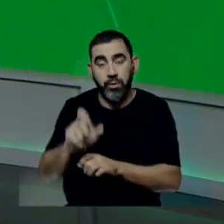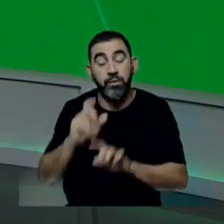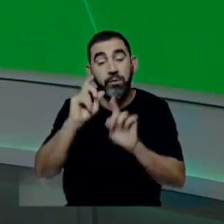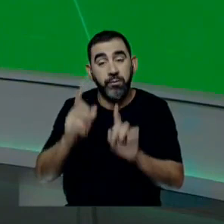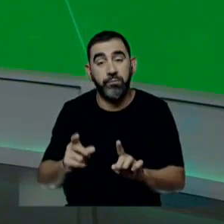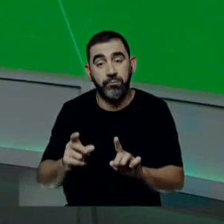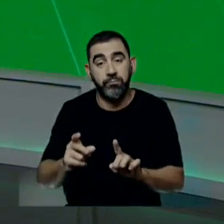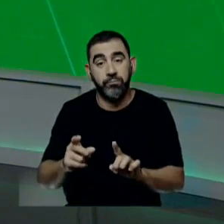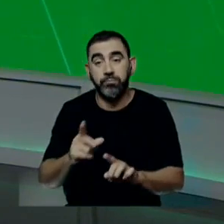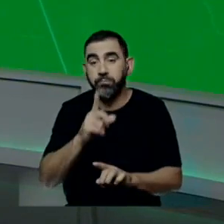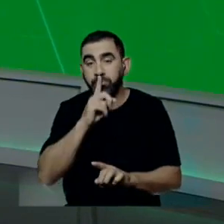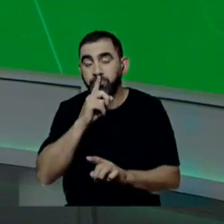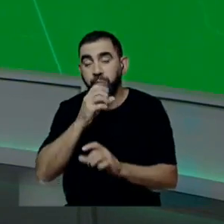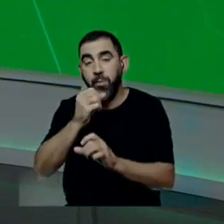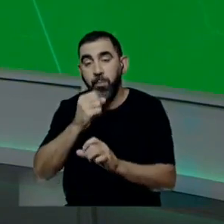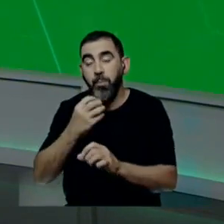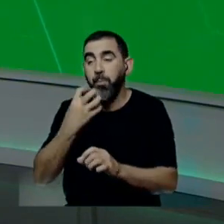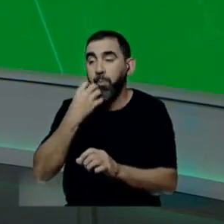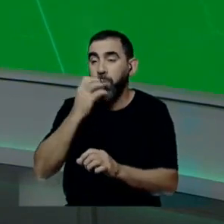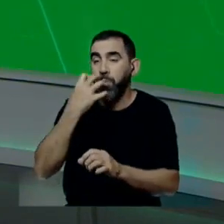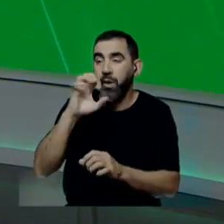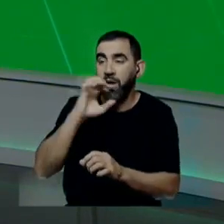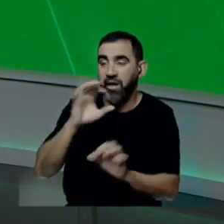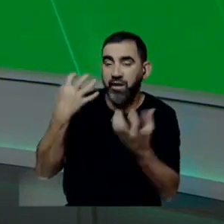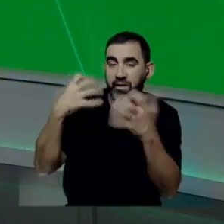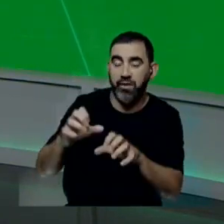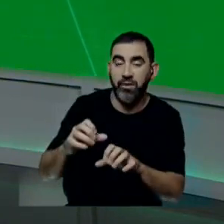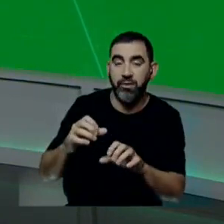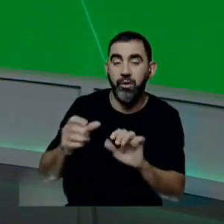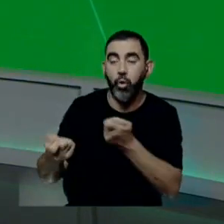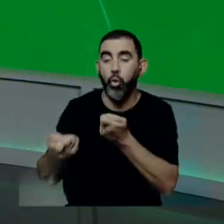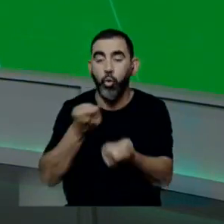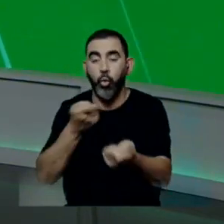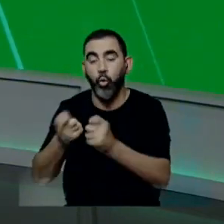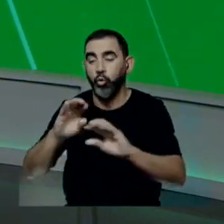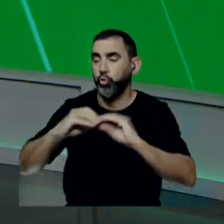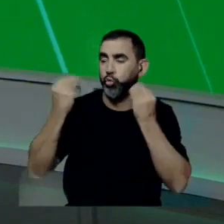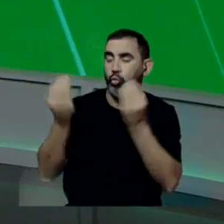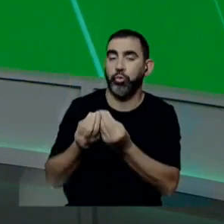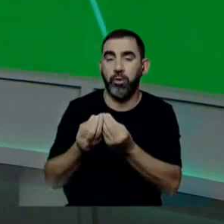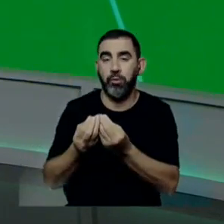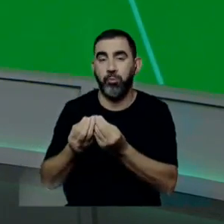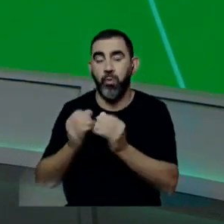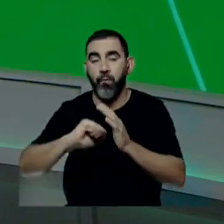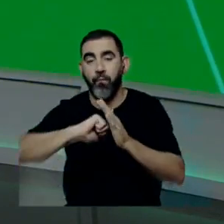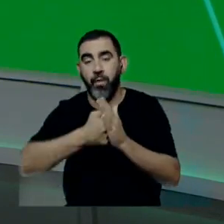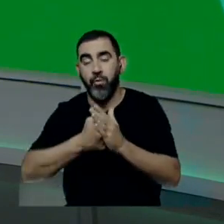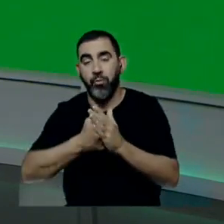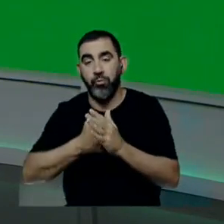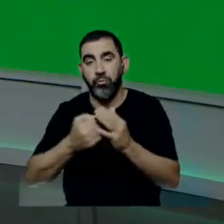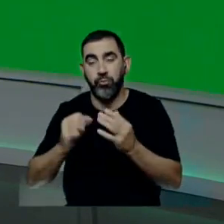Además, silenciar los micrófonos para evitar voces críticas e intentar tener el control absoluto sobre las cuentas bancarias del